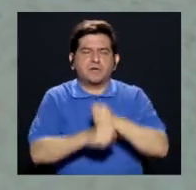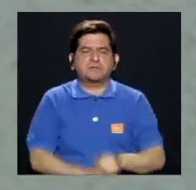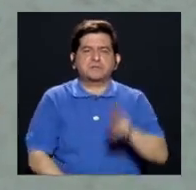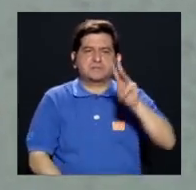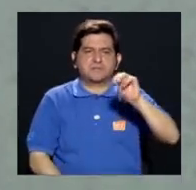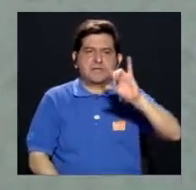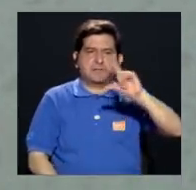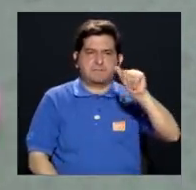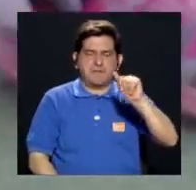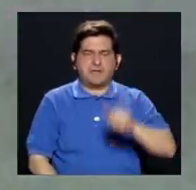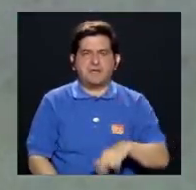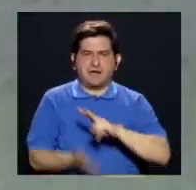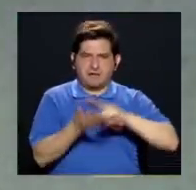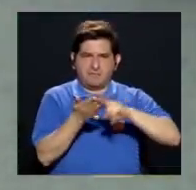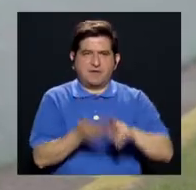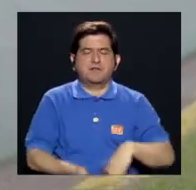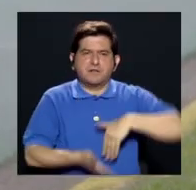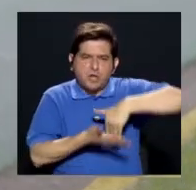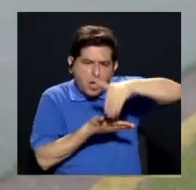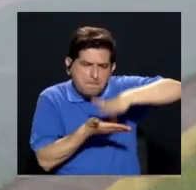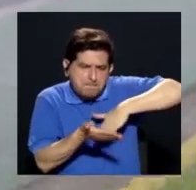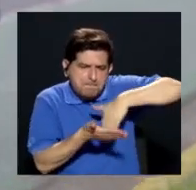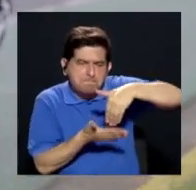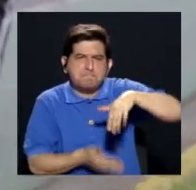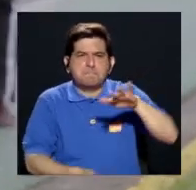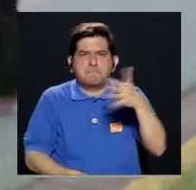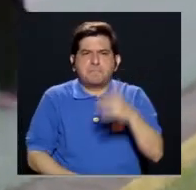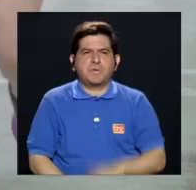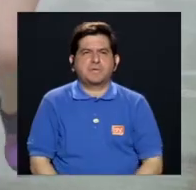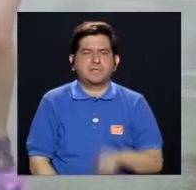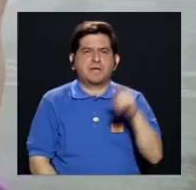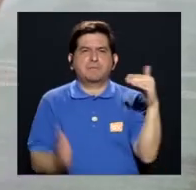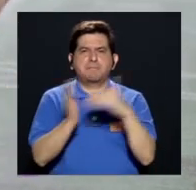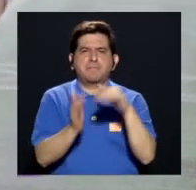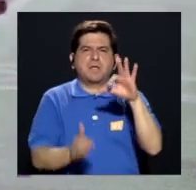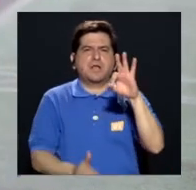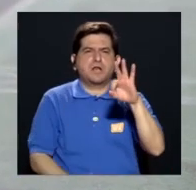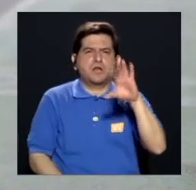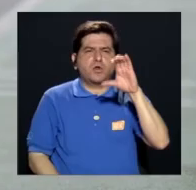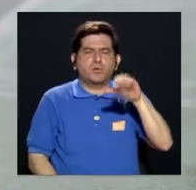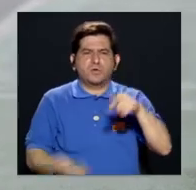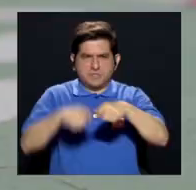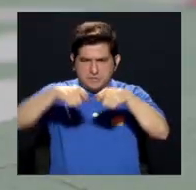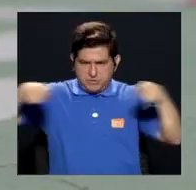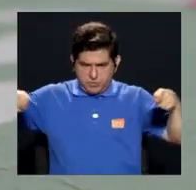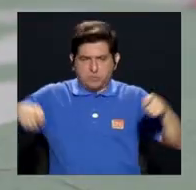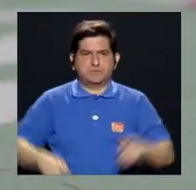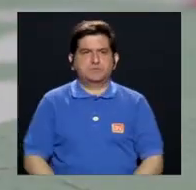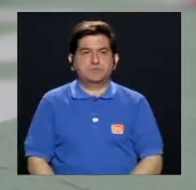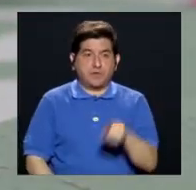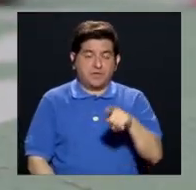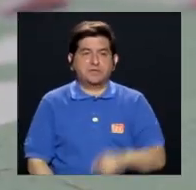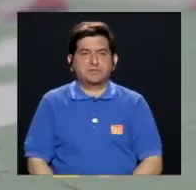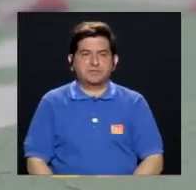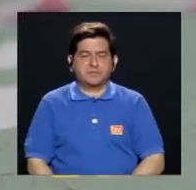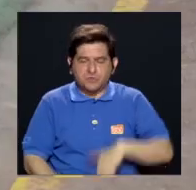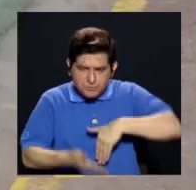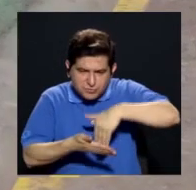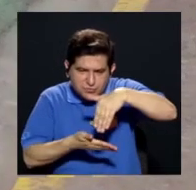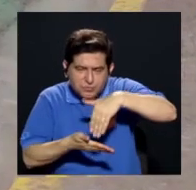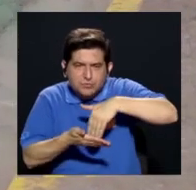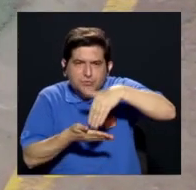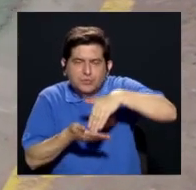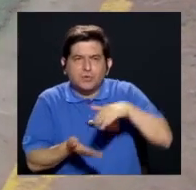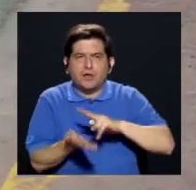la Milla Verde. Hemos pintado aproximadamente 1.900 metros de esta alfombra verde que